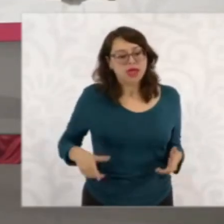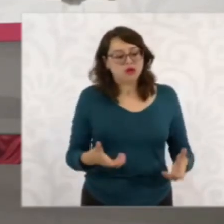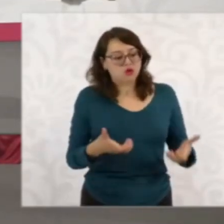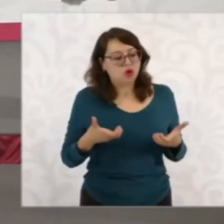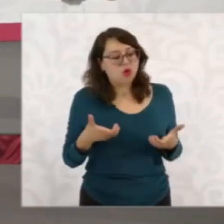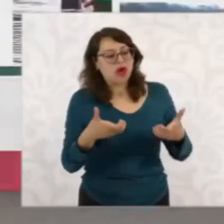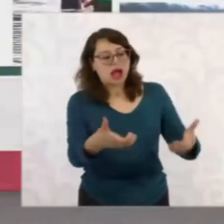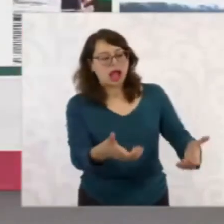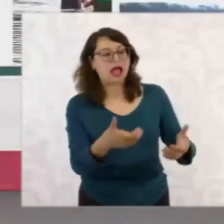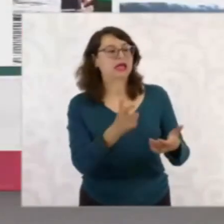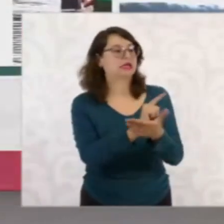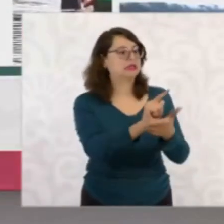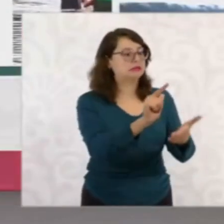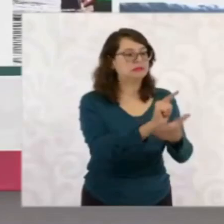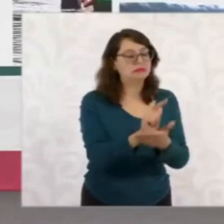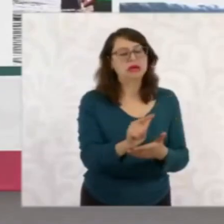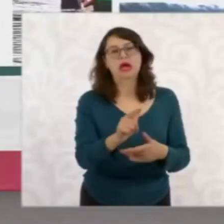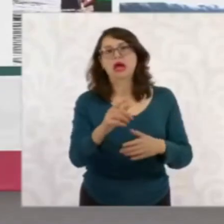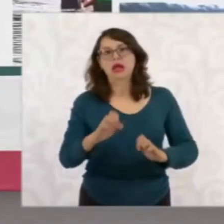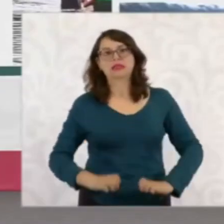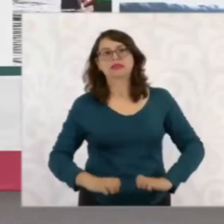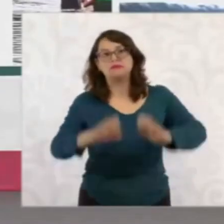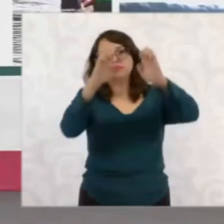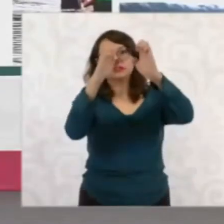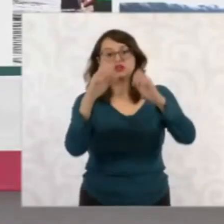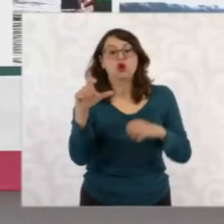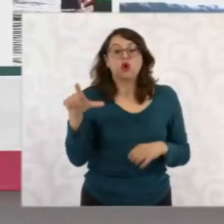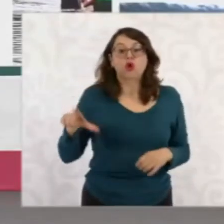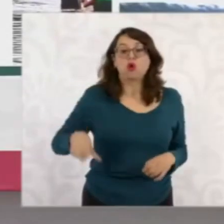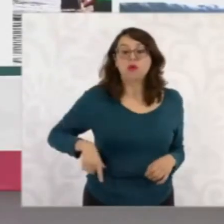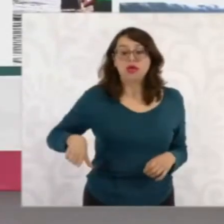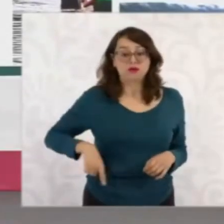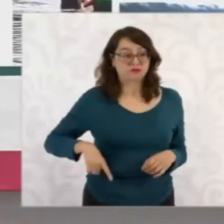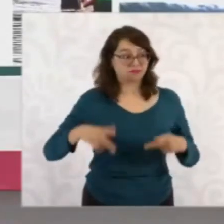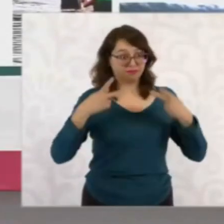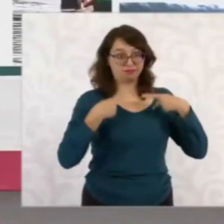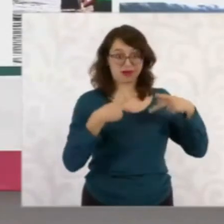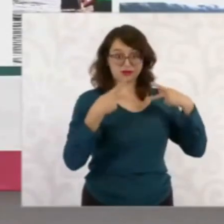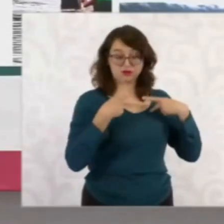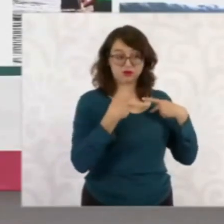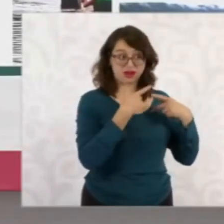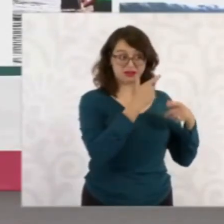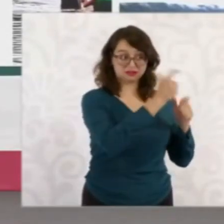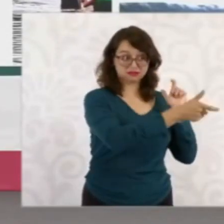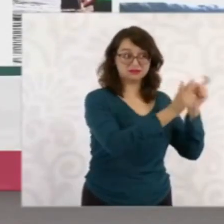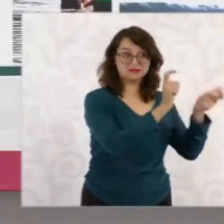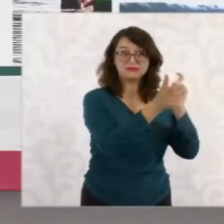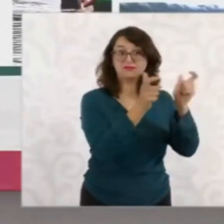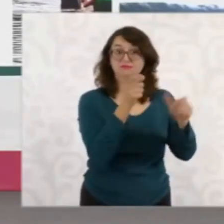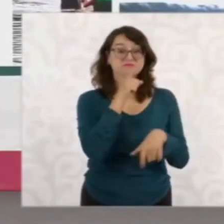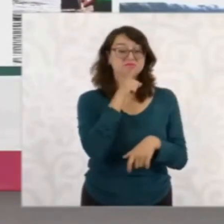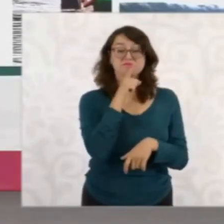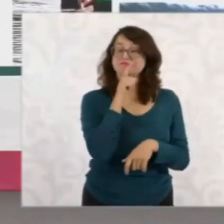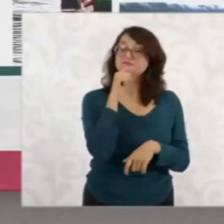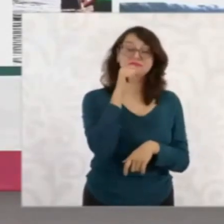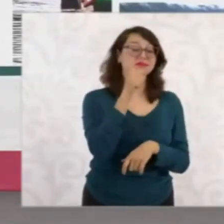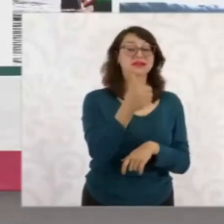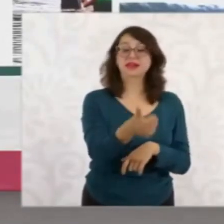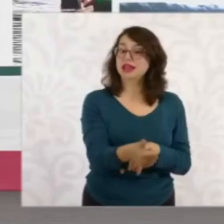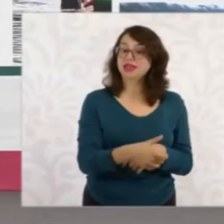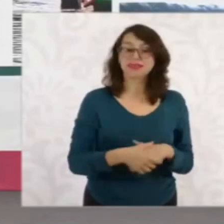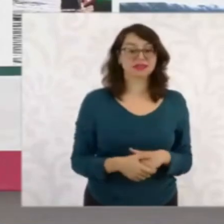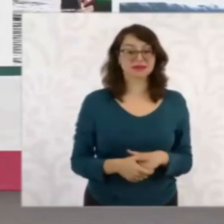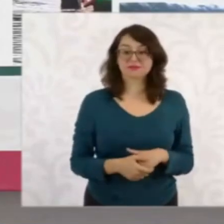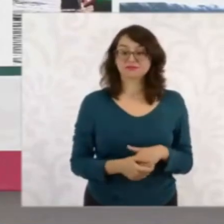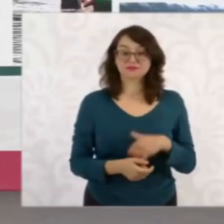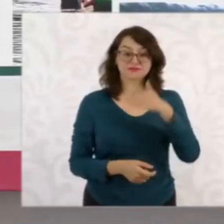había apoyos a la población. Hay un intento que ahorita lo vamos a ver de qué tan mal les funcionó, pero prácticamente el recurso